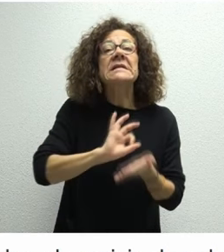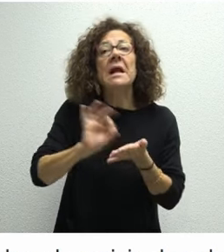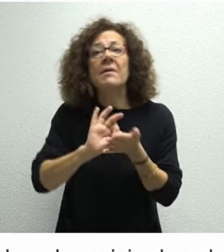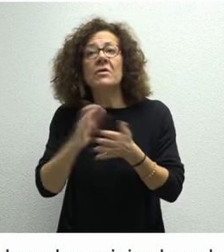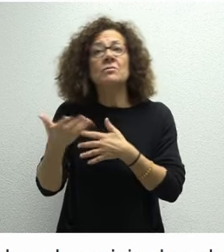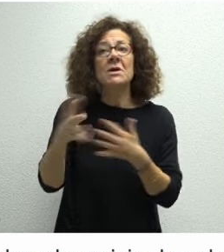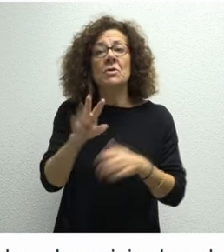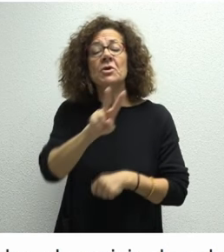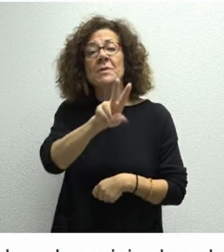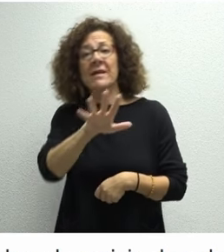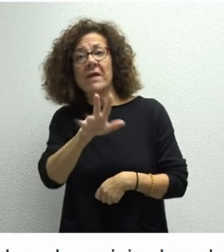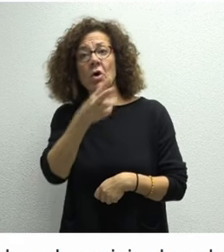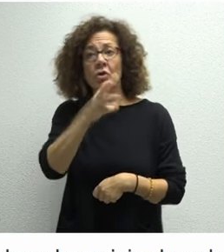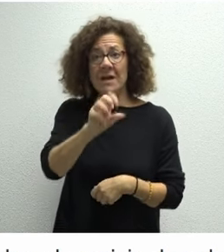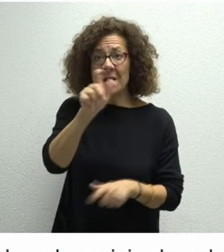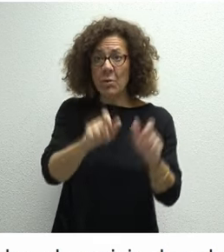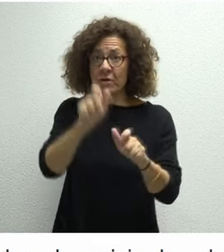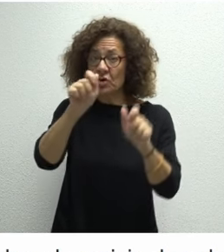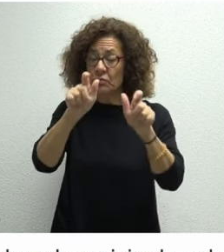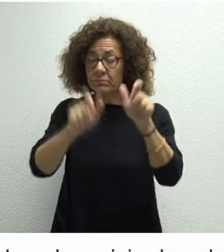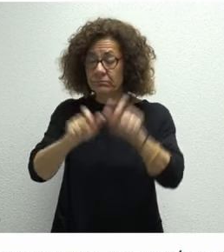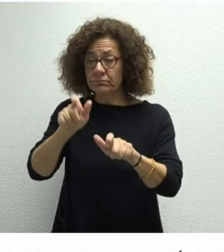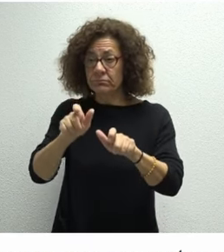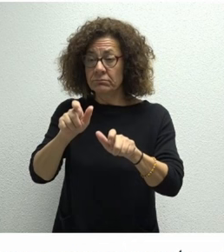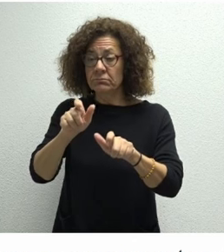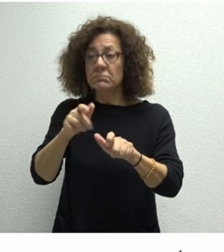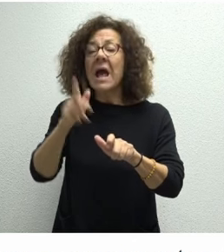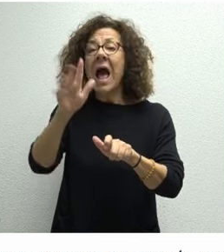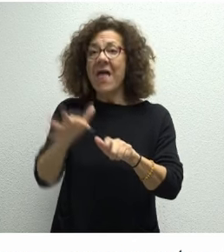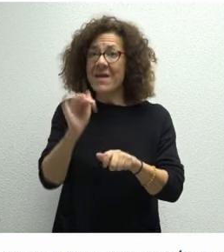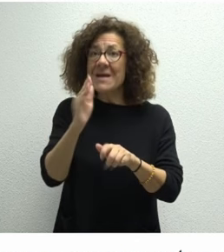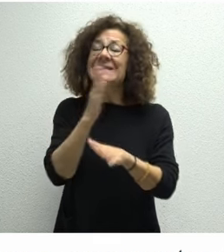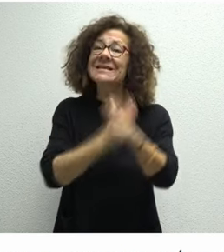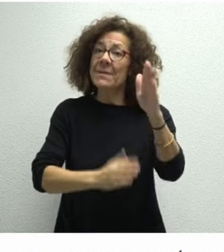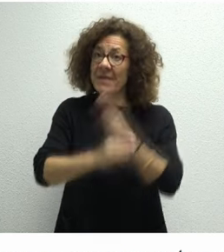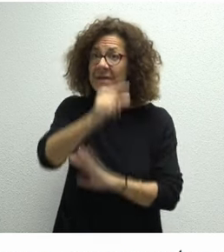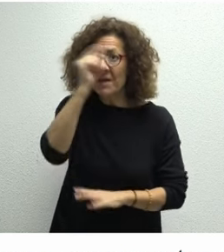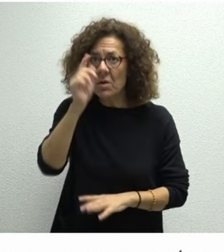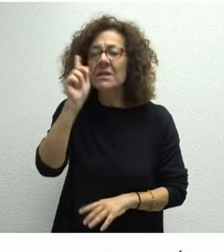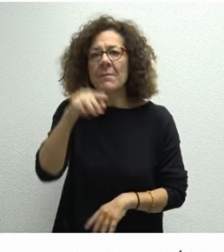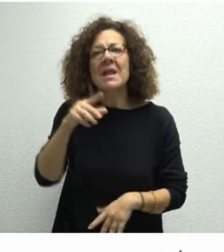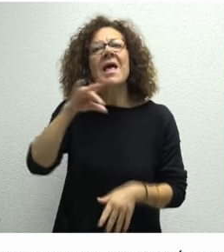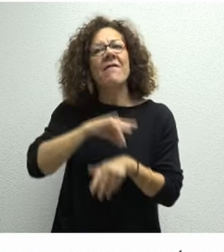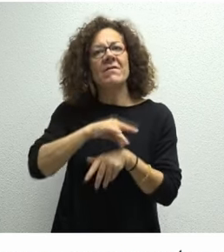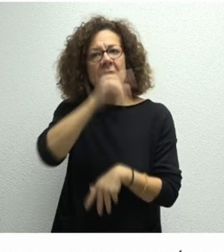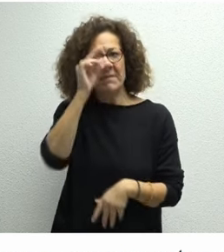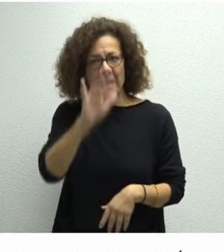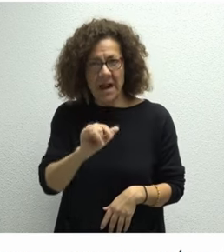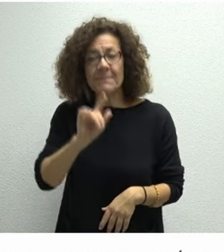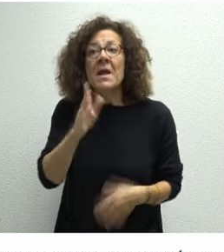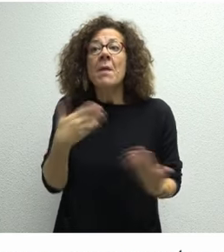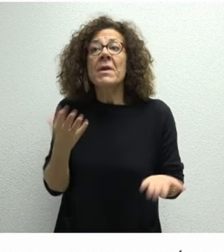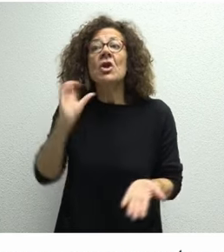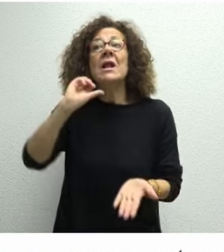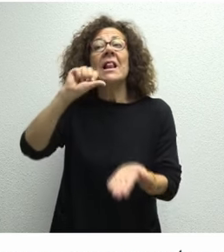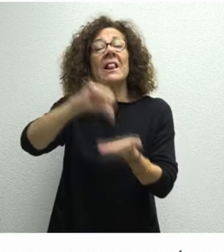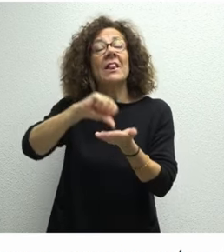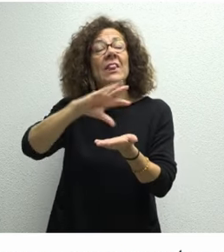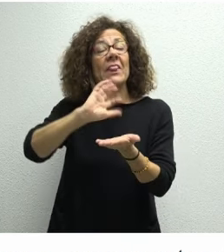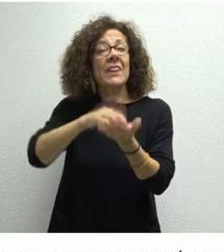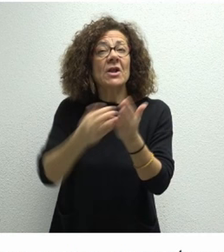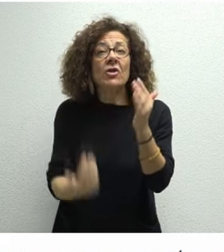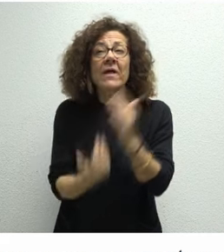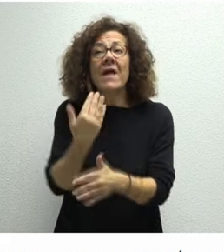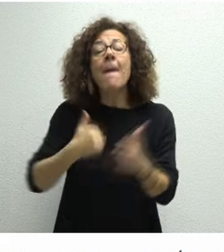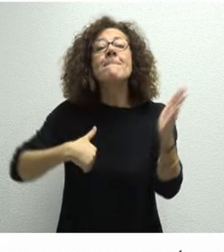aproximadamente el 25 o 30% de las personas presentan además de una discapacidad intelectual enfermedad mental en cambio en el centro de día